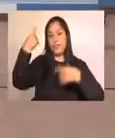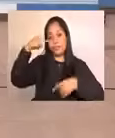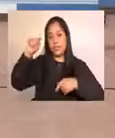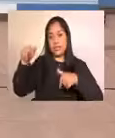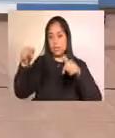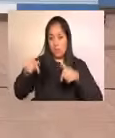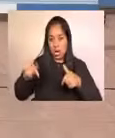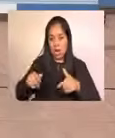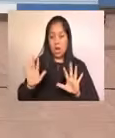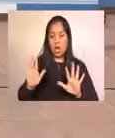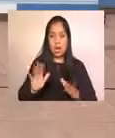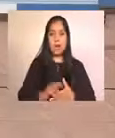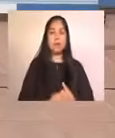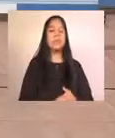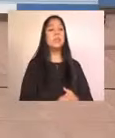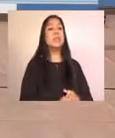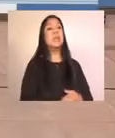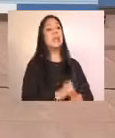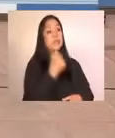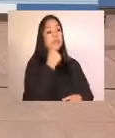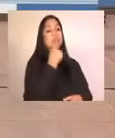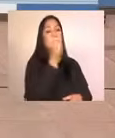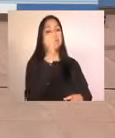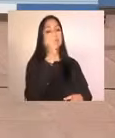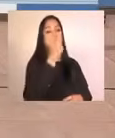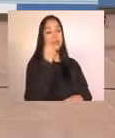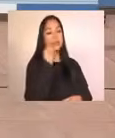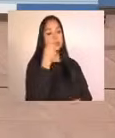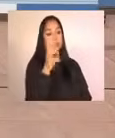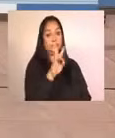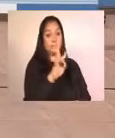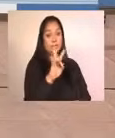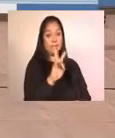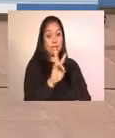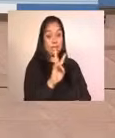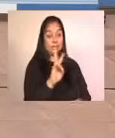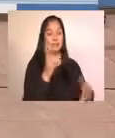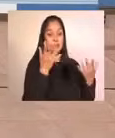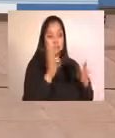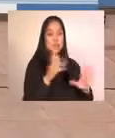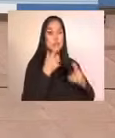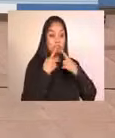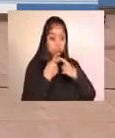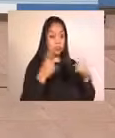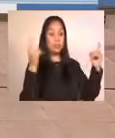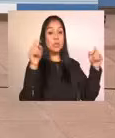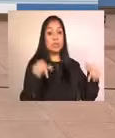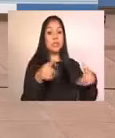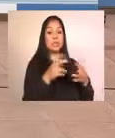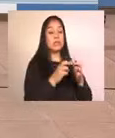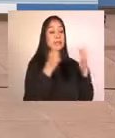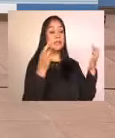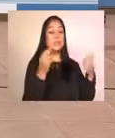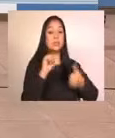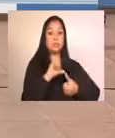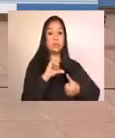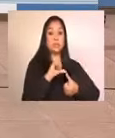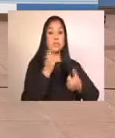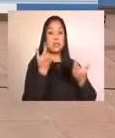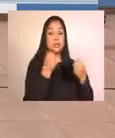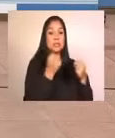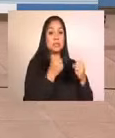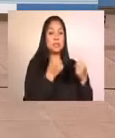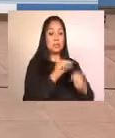pregunta. Efectivamente, el viernes, como ustedes pudieron ver, ya salió publicado en el diario Centroamérica la creación